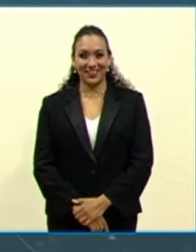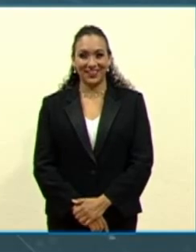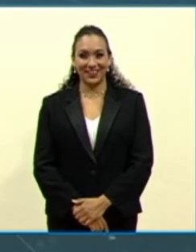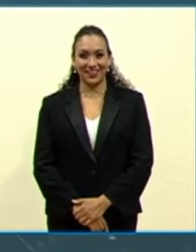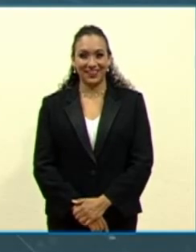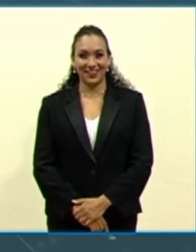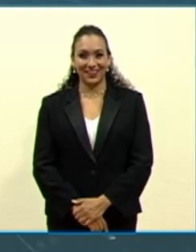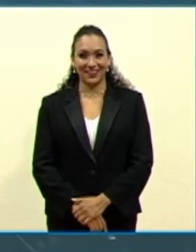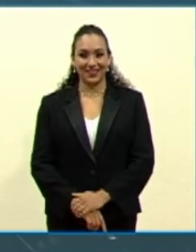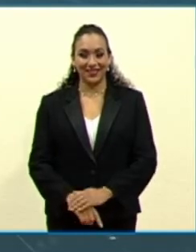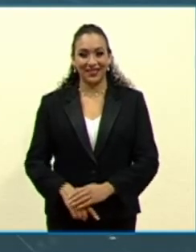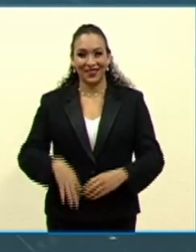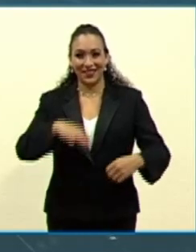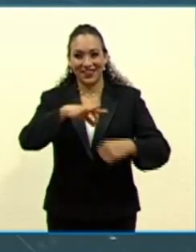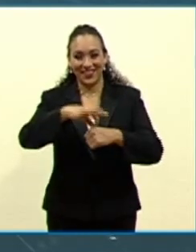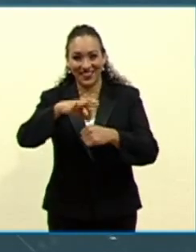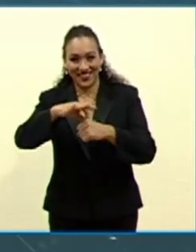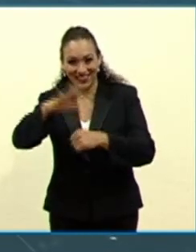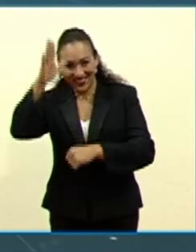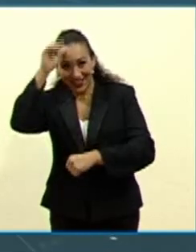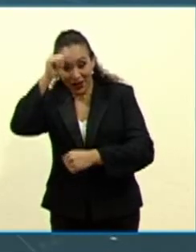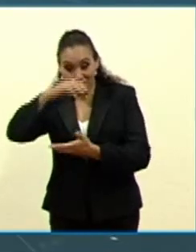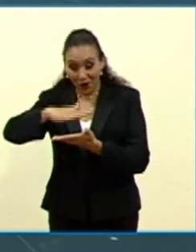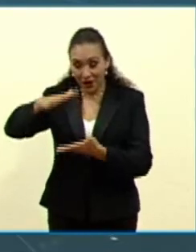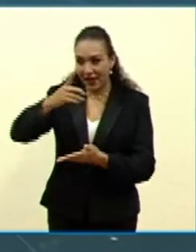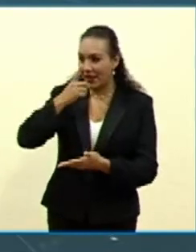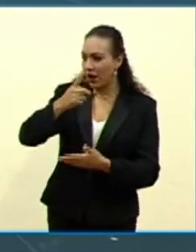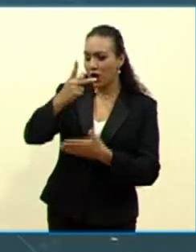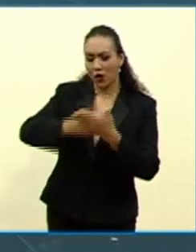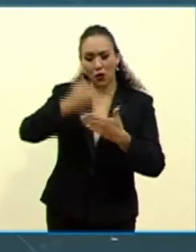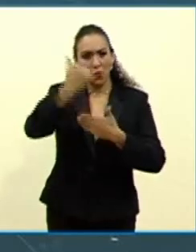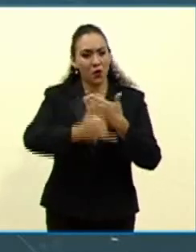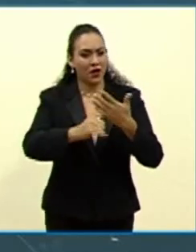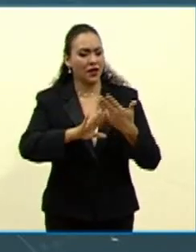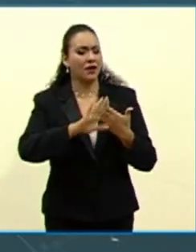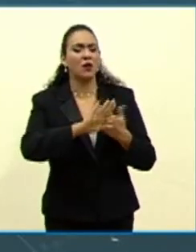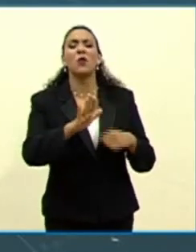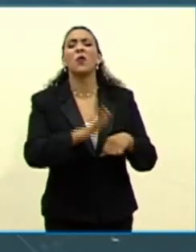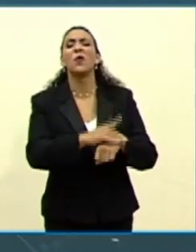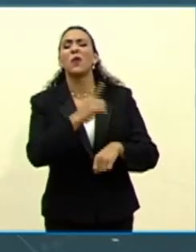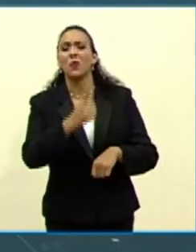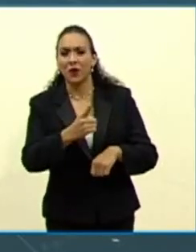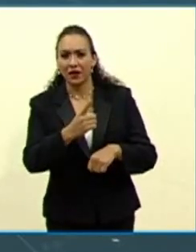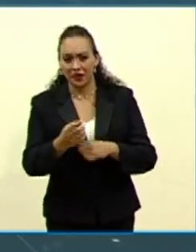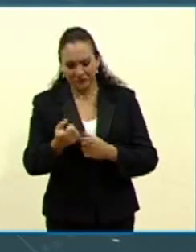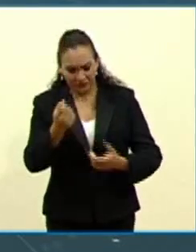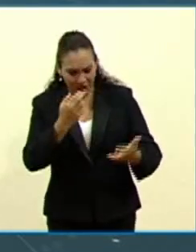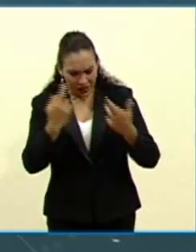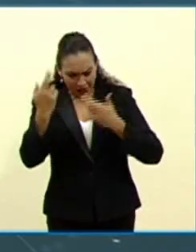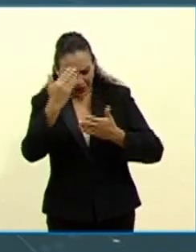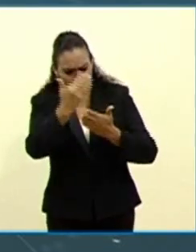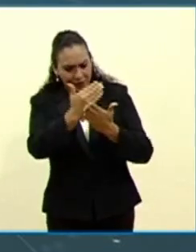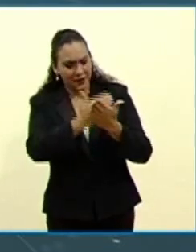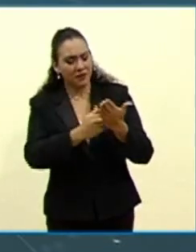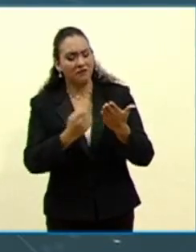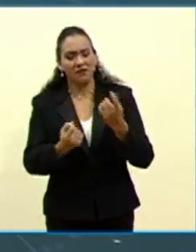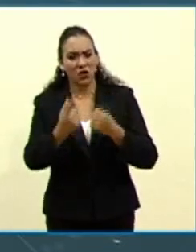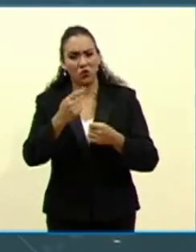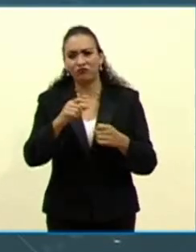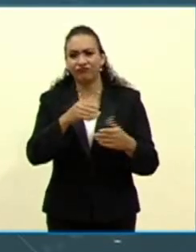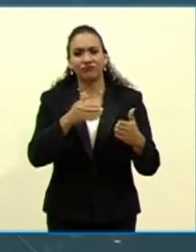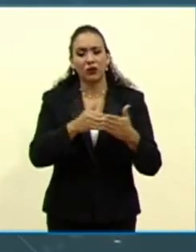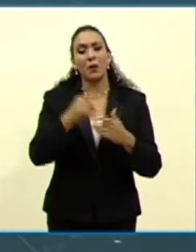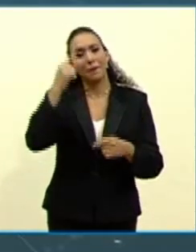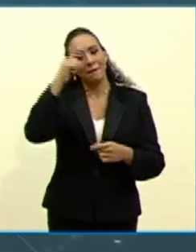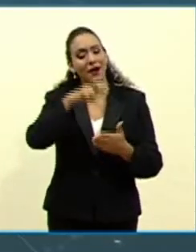Por mayoría de votos, el Pleno de la Corte rechazó proyectos que proponían desechar por improcedentes consultas a trámite sobre